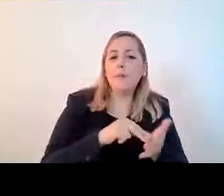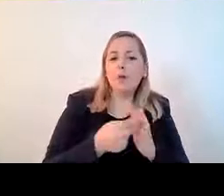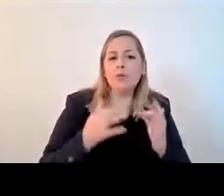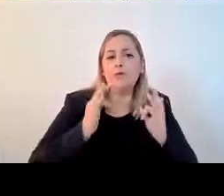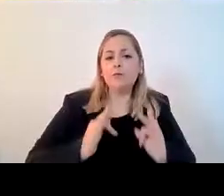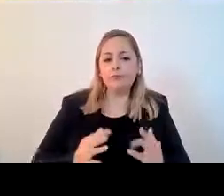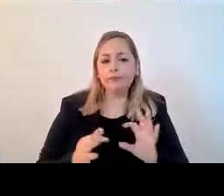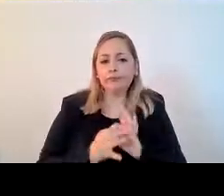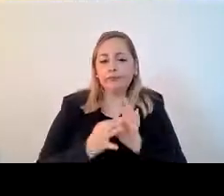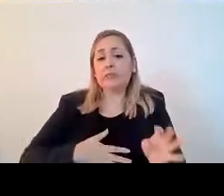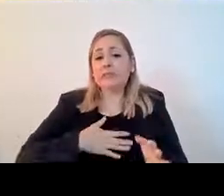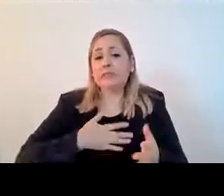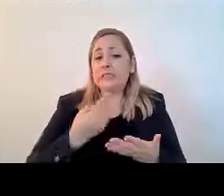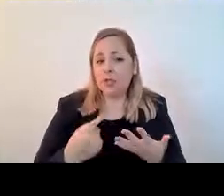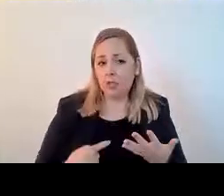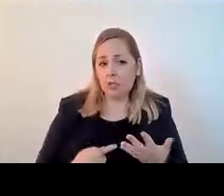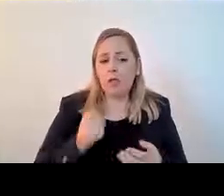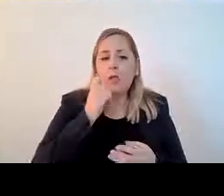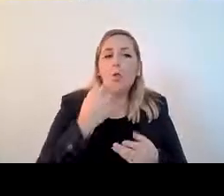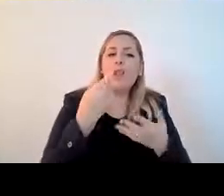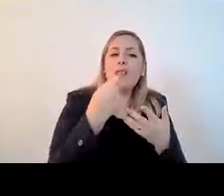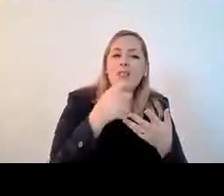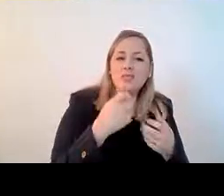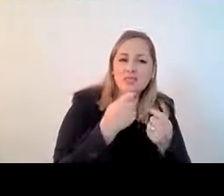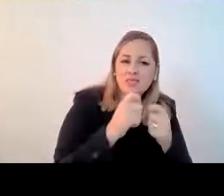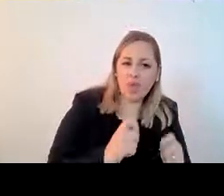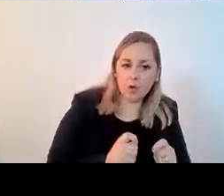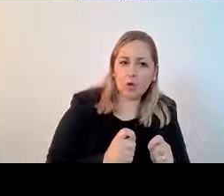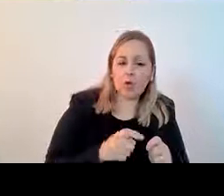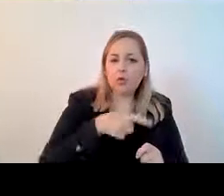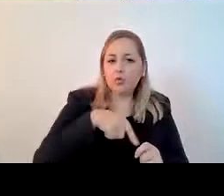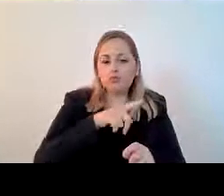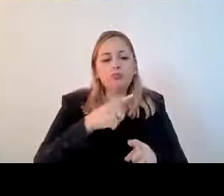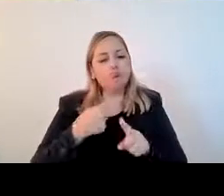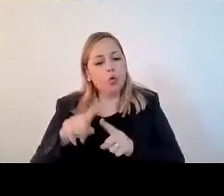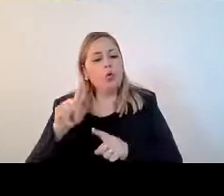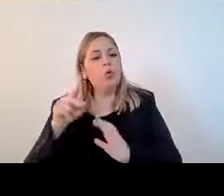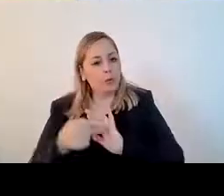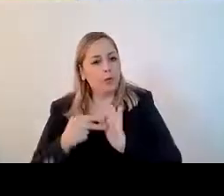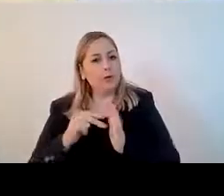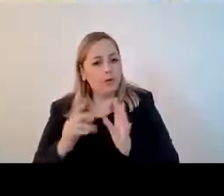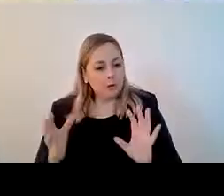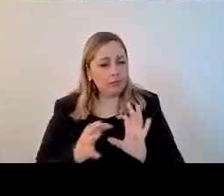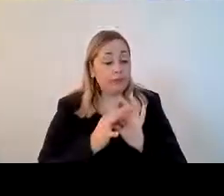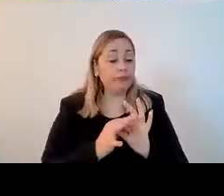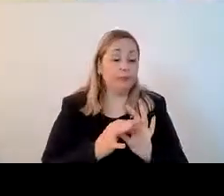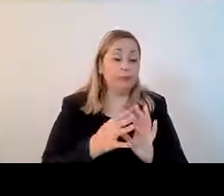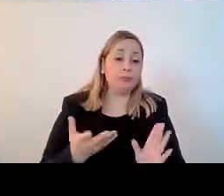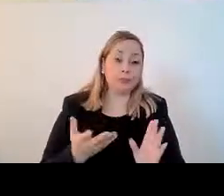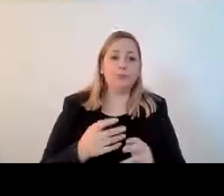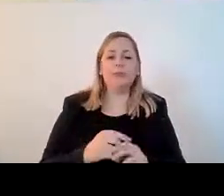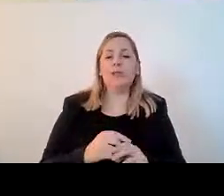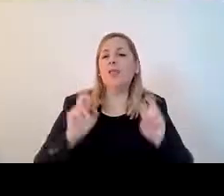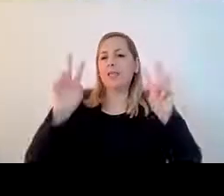los síntomas? ¿Y cuál es el diagnóstico potencial de que haya otro trastorno asociado? En términos